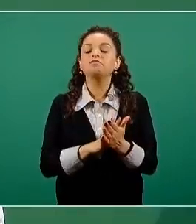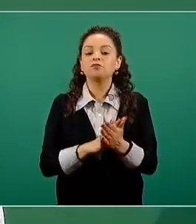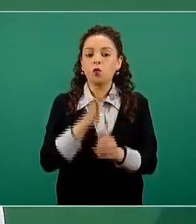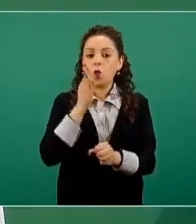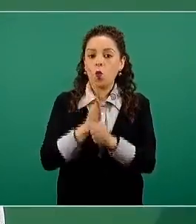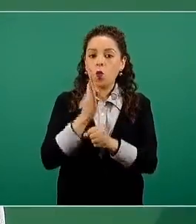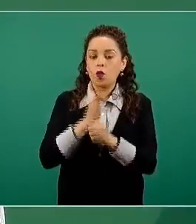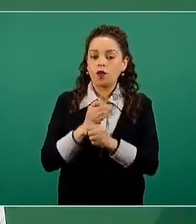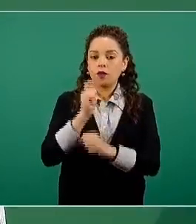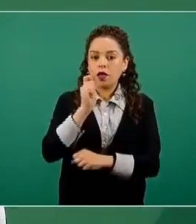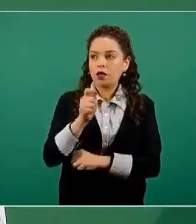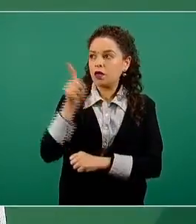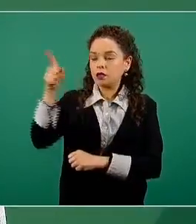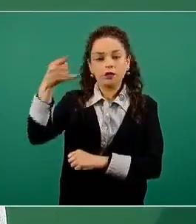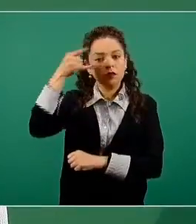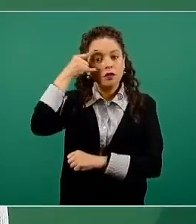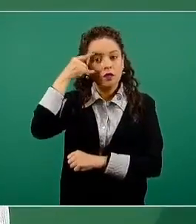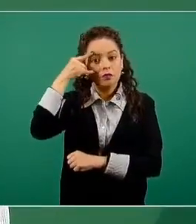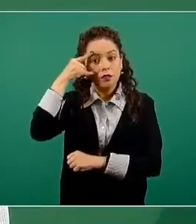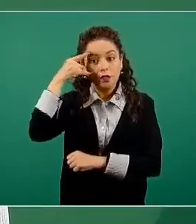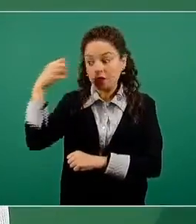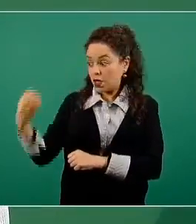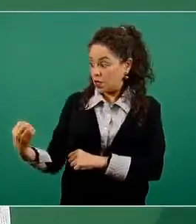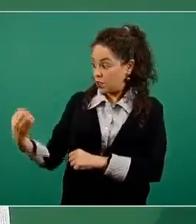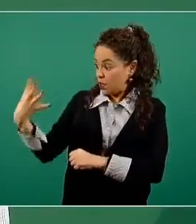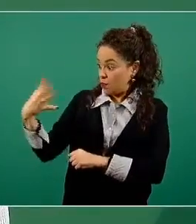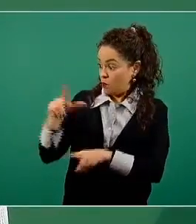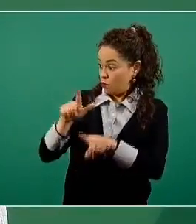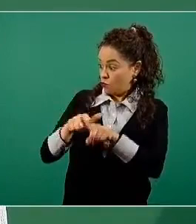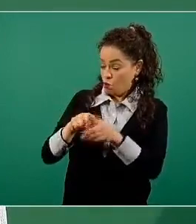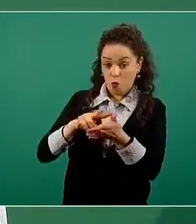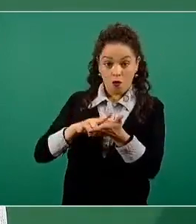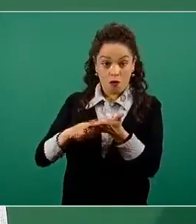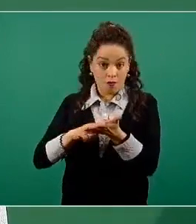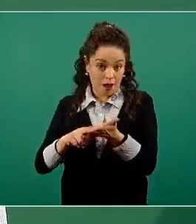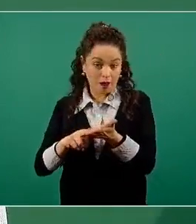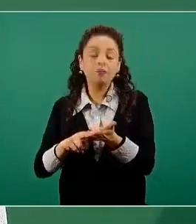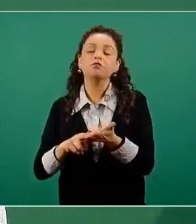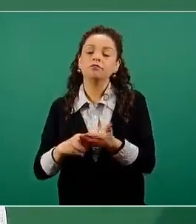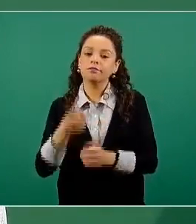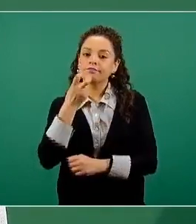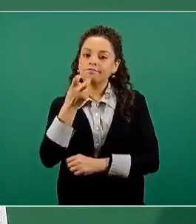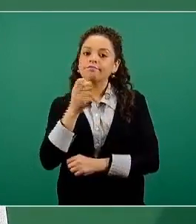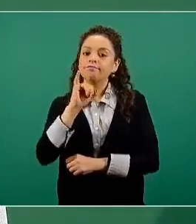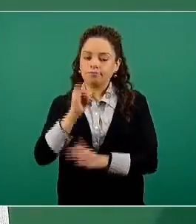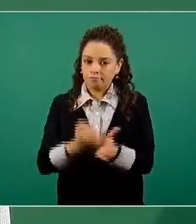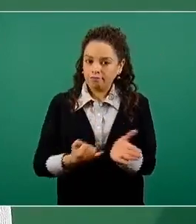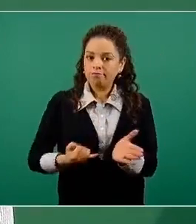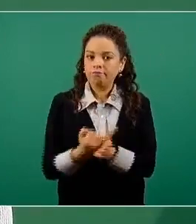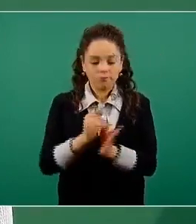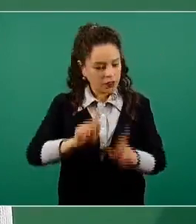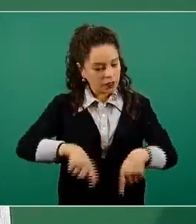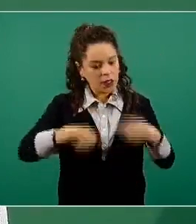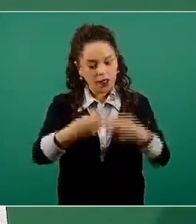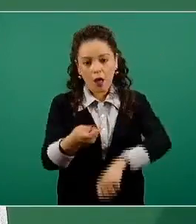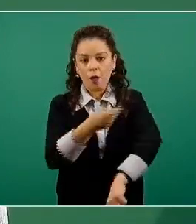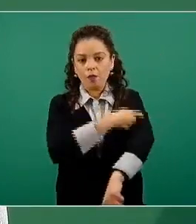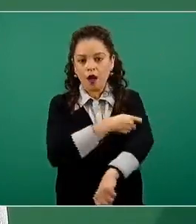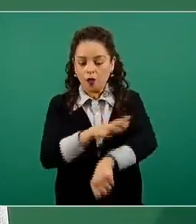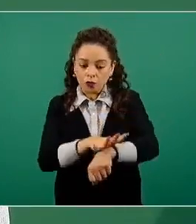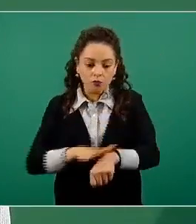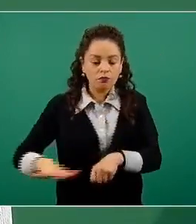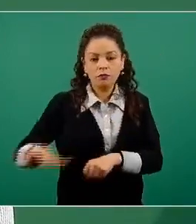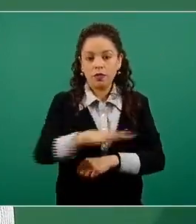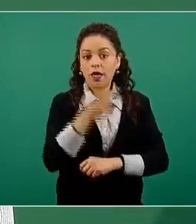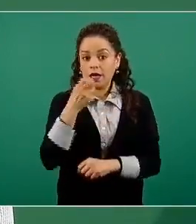Campeche, que es el color verde, y entonces pues se decide proceder con la vacunación de este grupo, basados precisamente